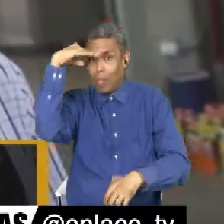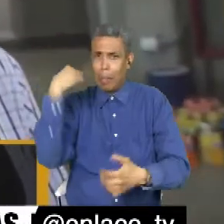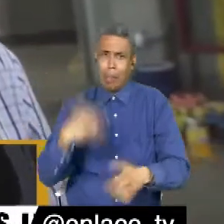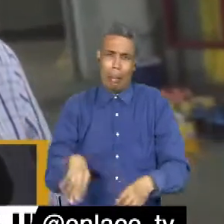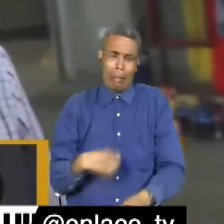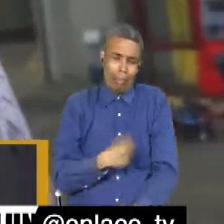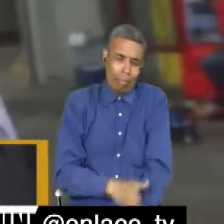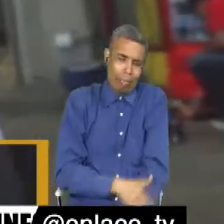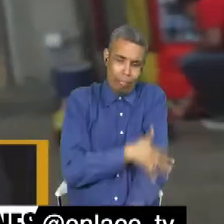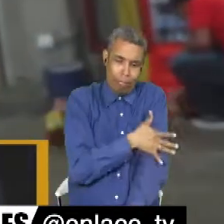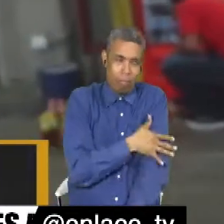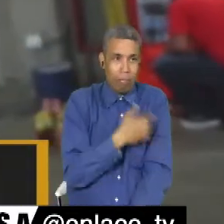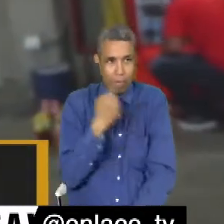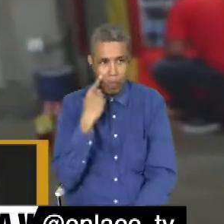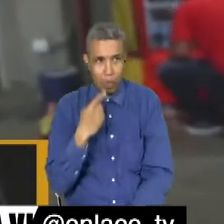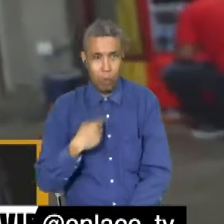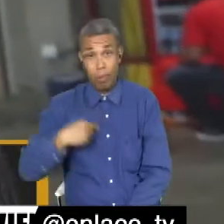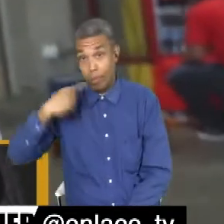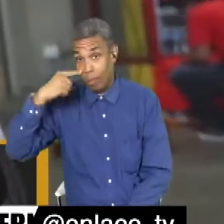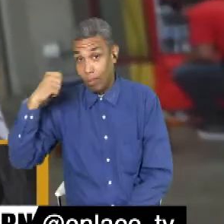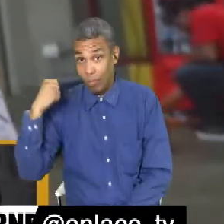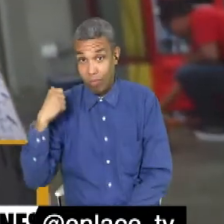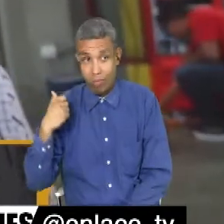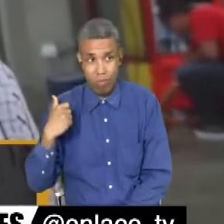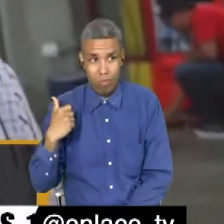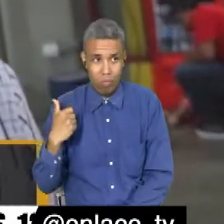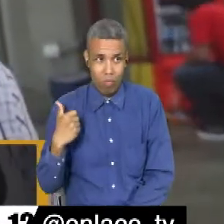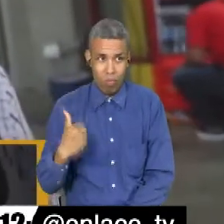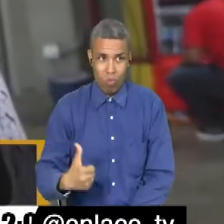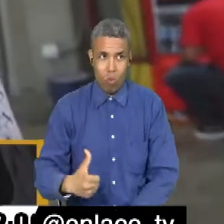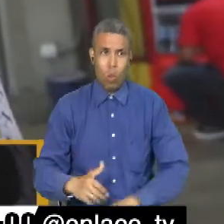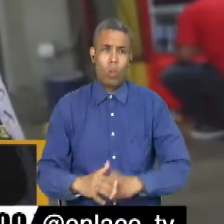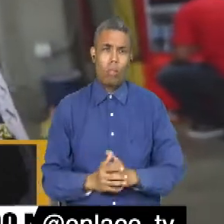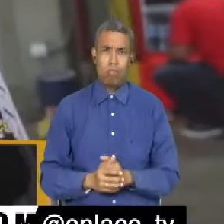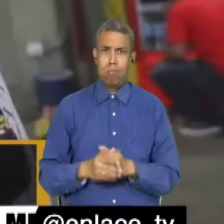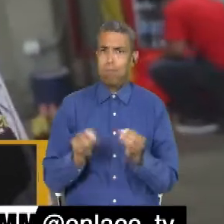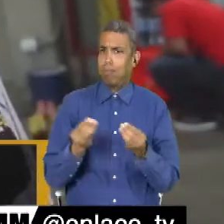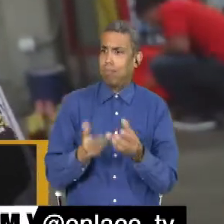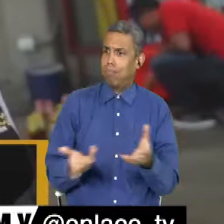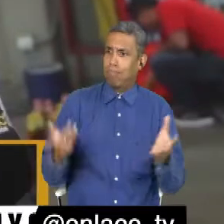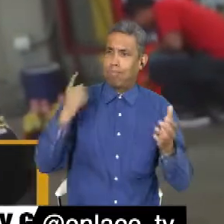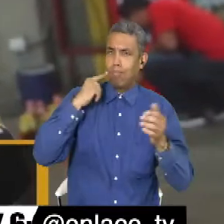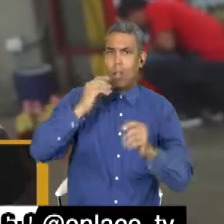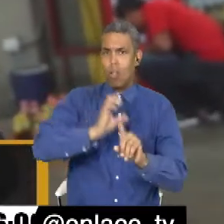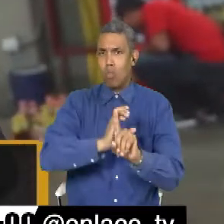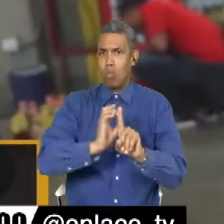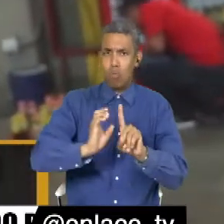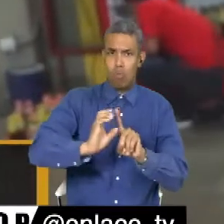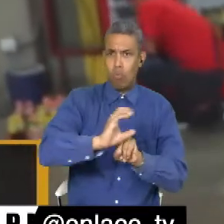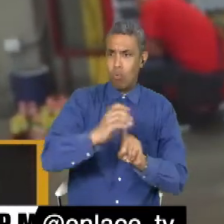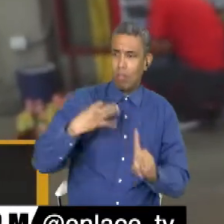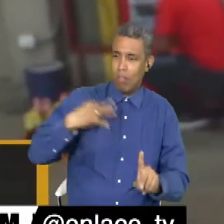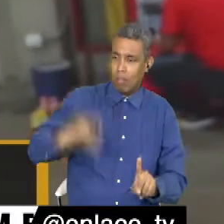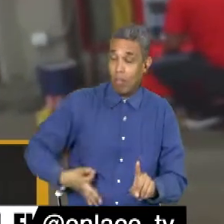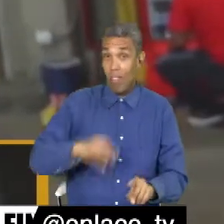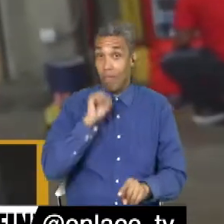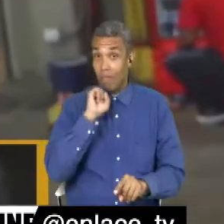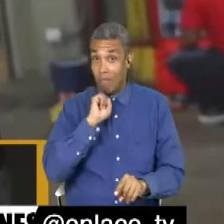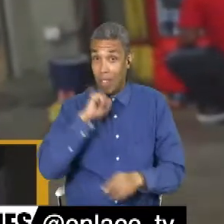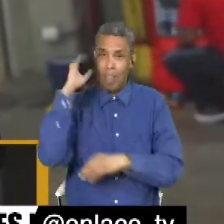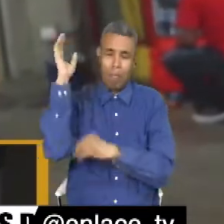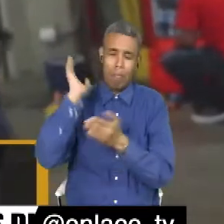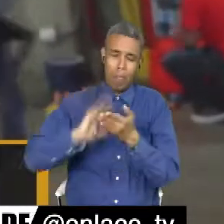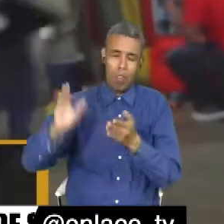súper chévere, me parece que esta es una muy buena oportunidad para traer cosas de cultura geek a Colombia y me parece que es